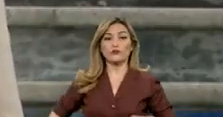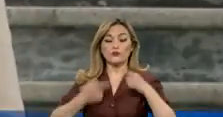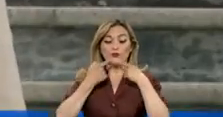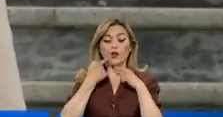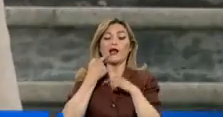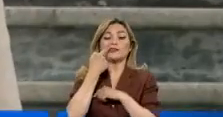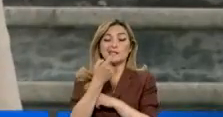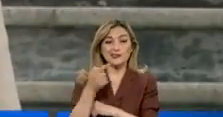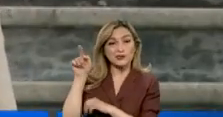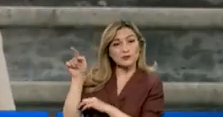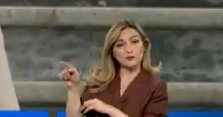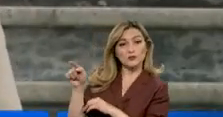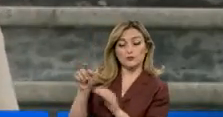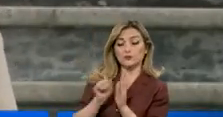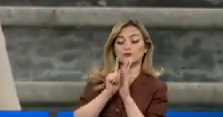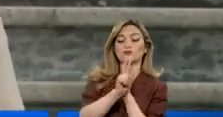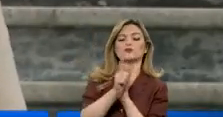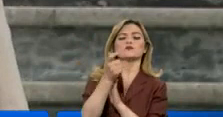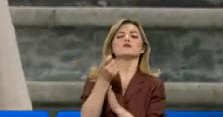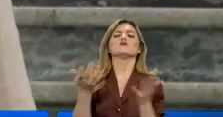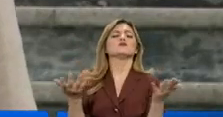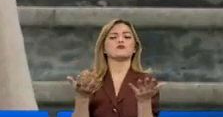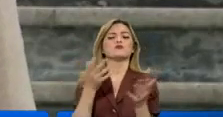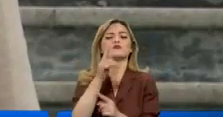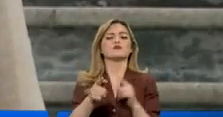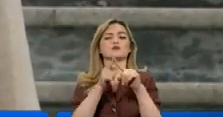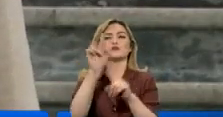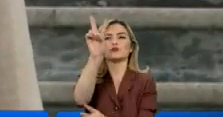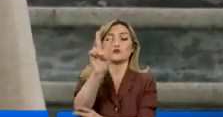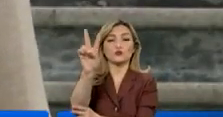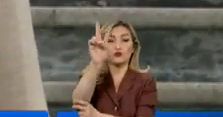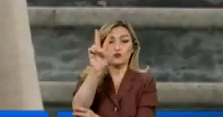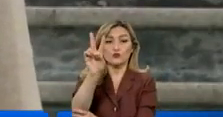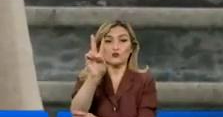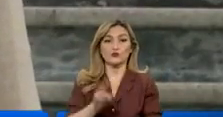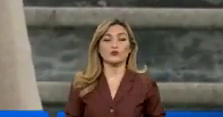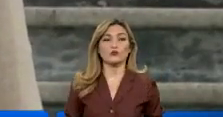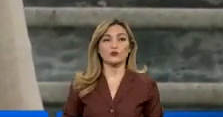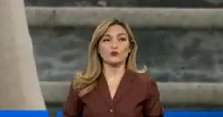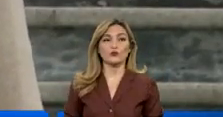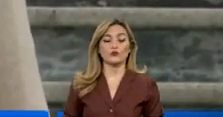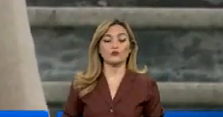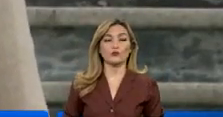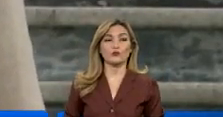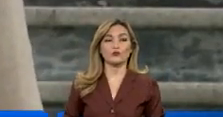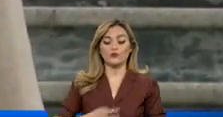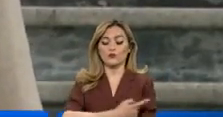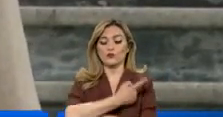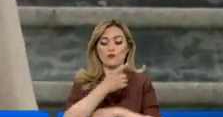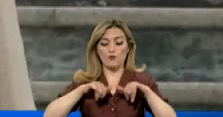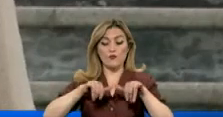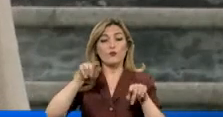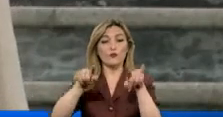que el desembolso de este dinero se realizará este viernes. Se espera además que durante este día se